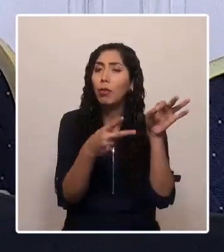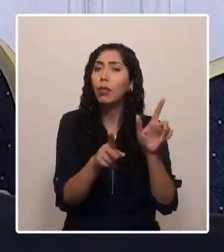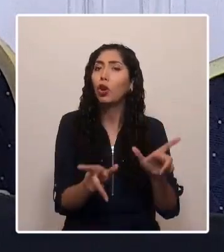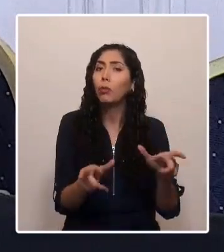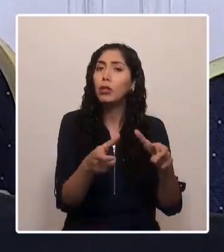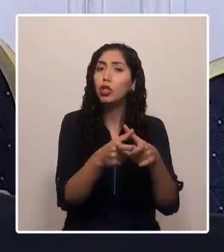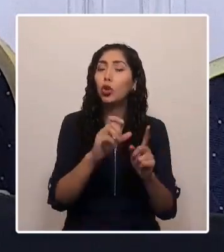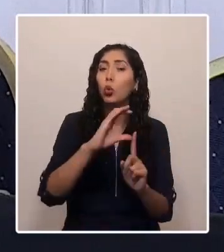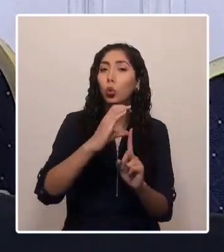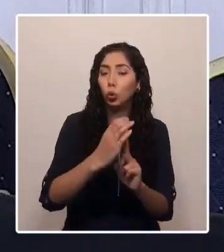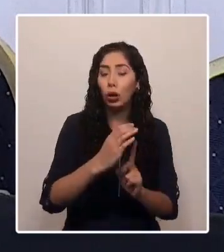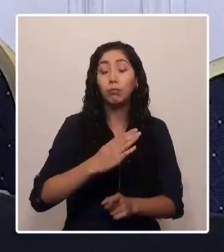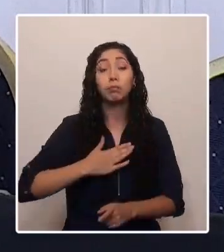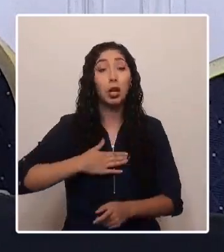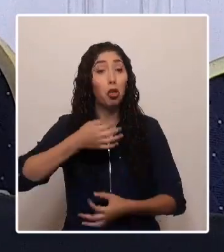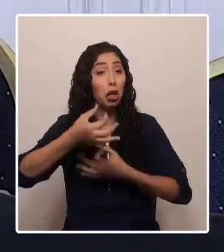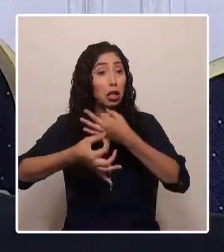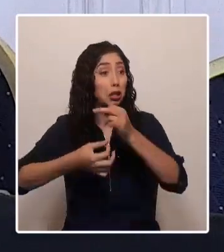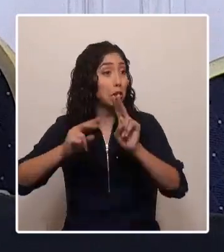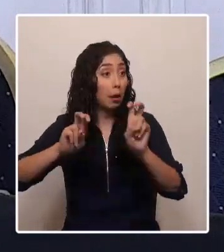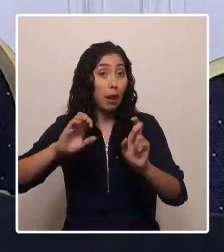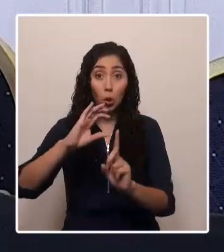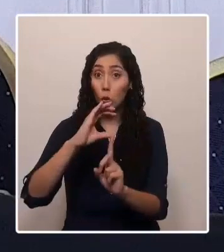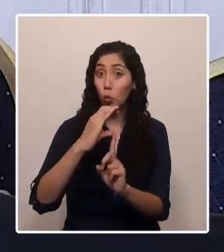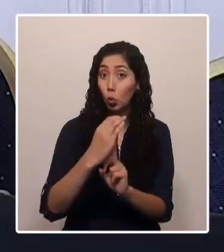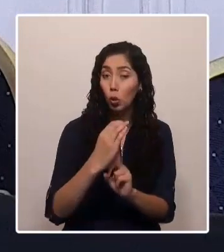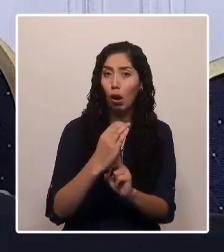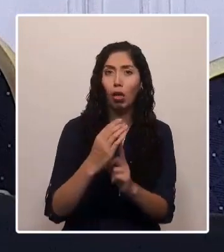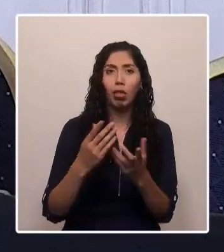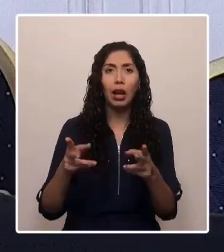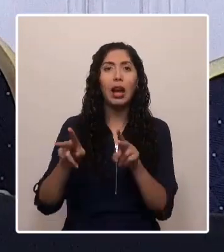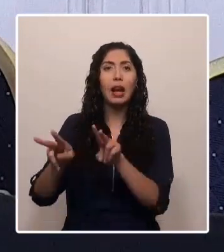y quiero hablar de la cultura de la expropiación.